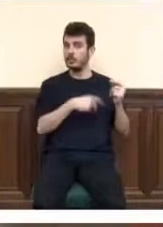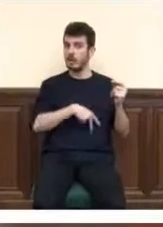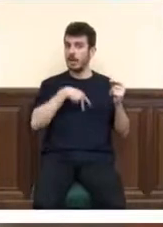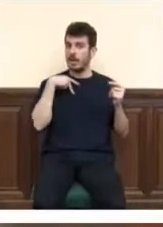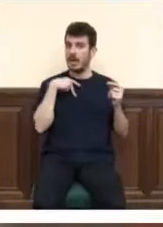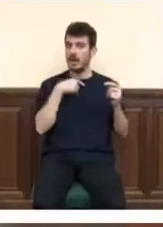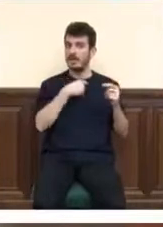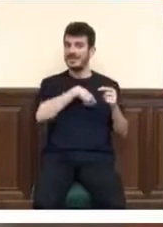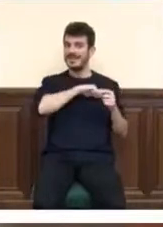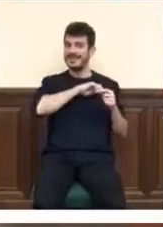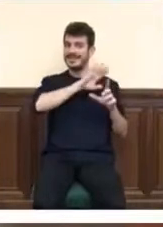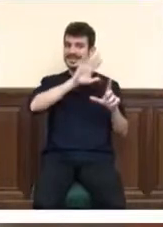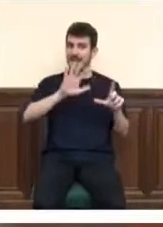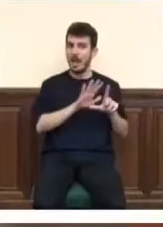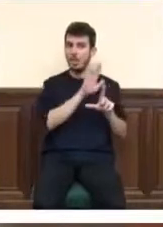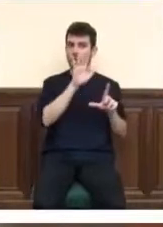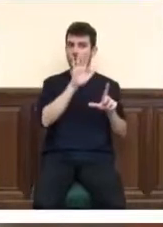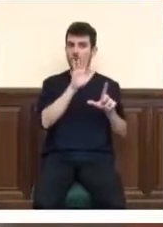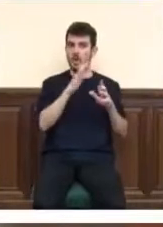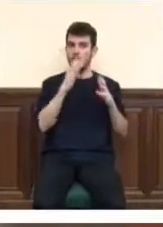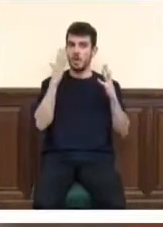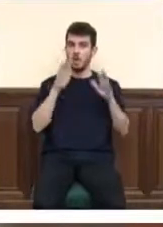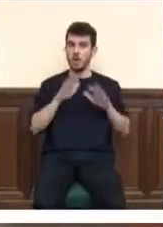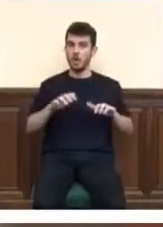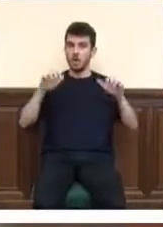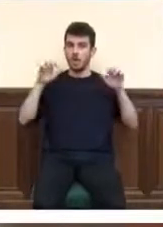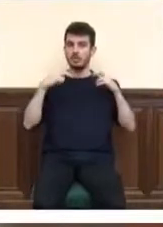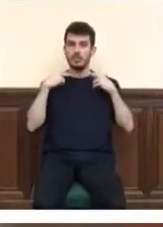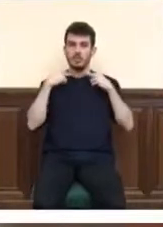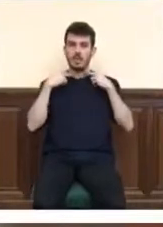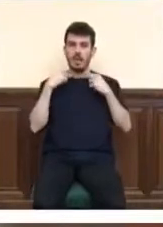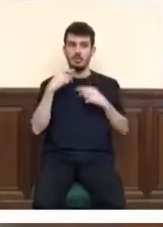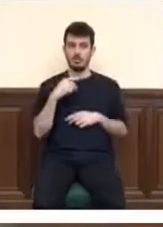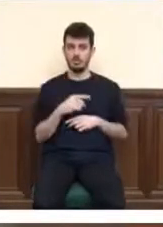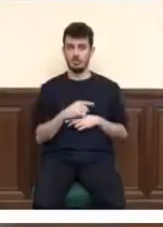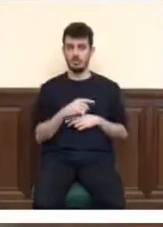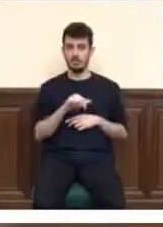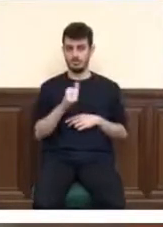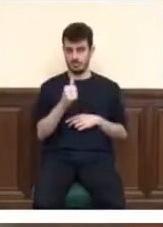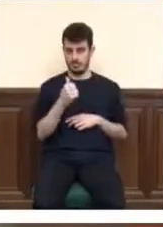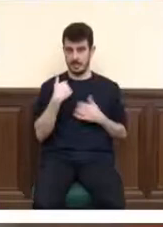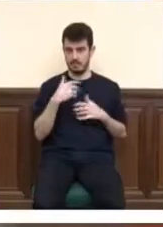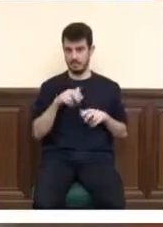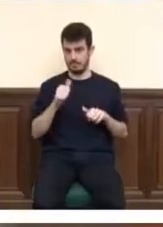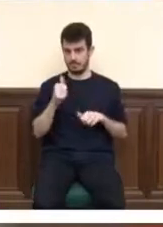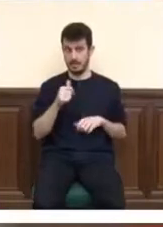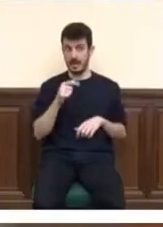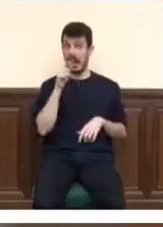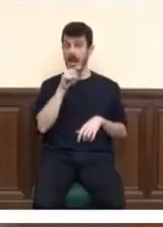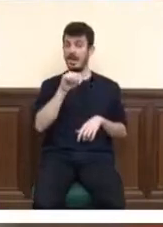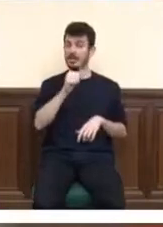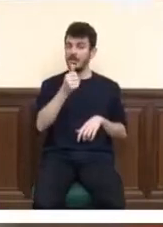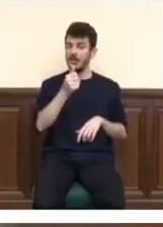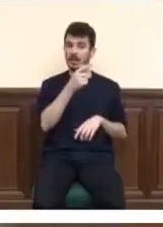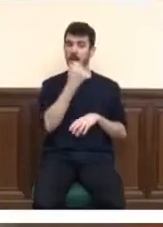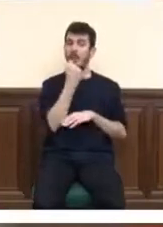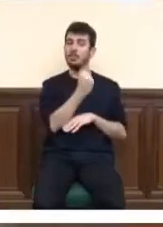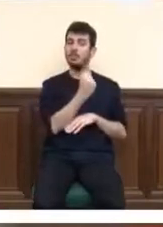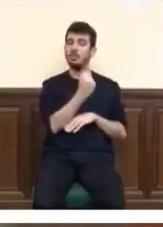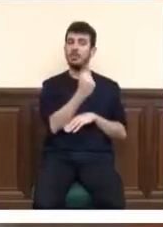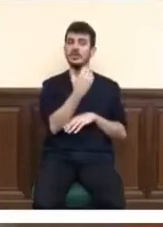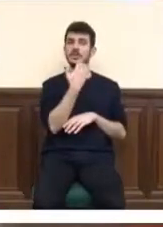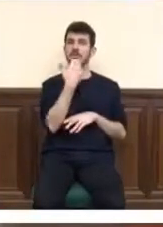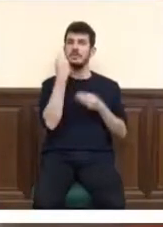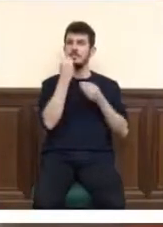generales del Estado en el Congreso de los Diputados. Ahí han sido aprobados con el apoyo de 11, si